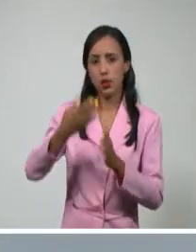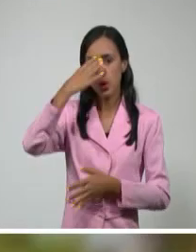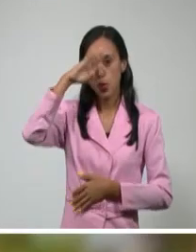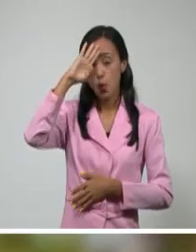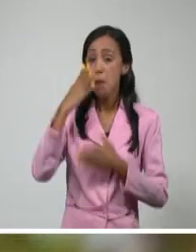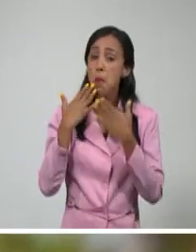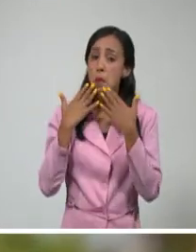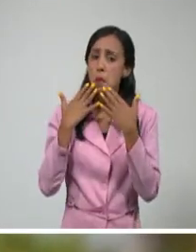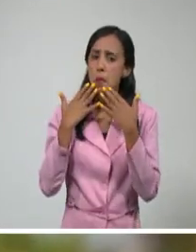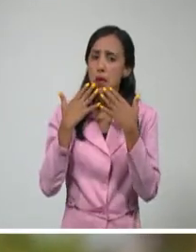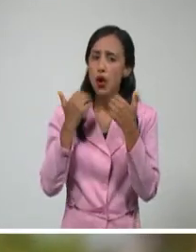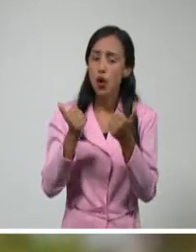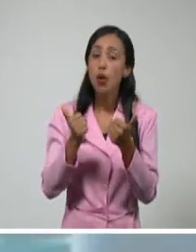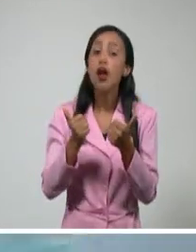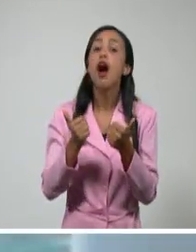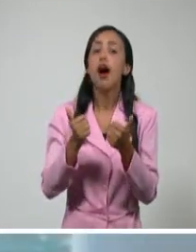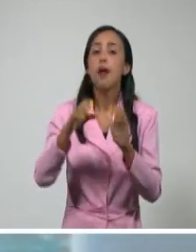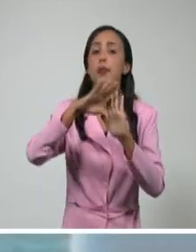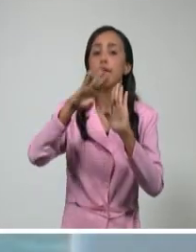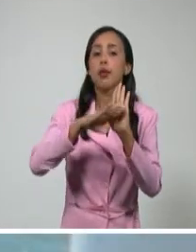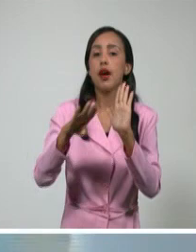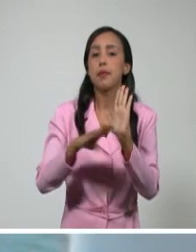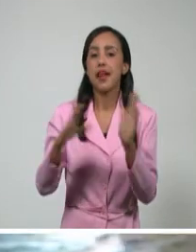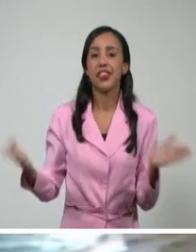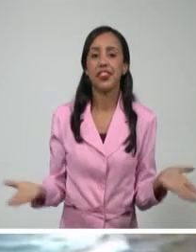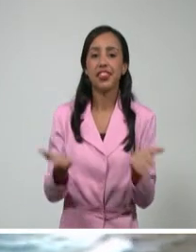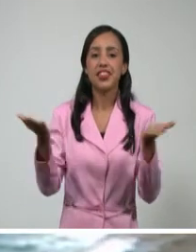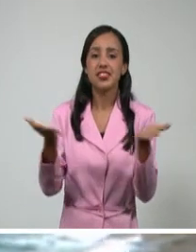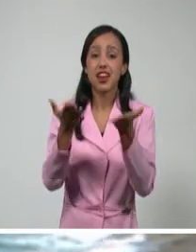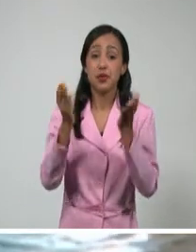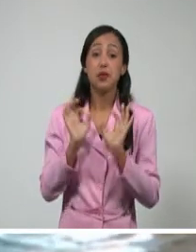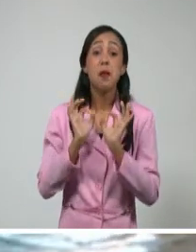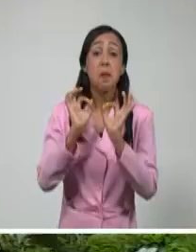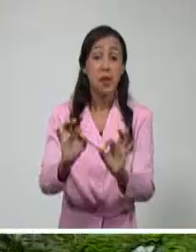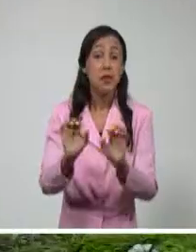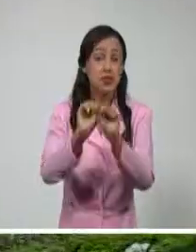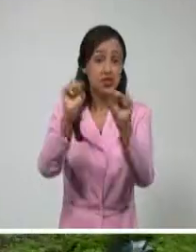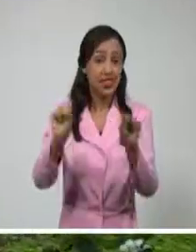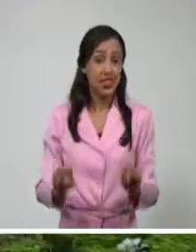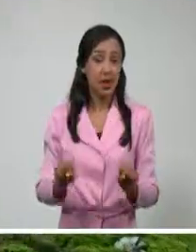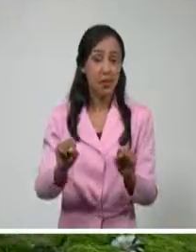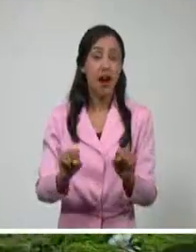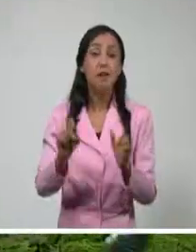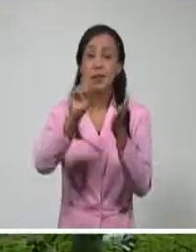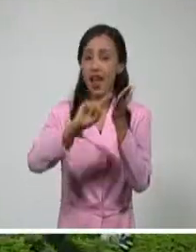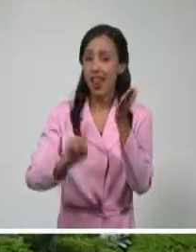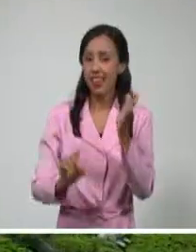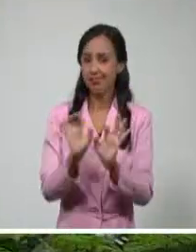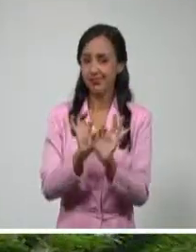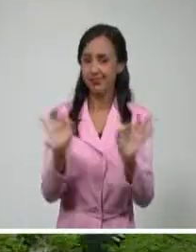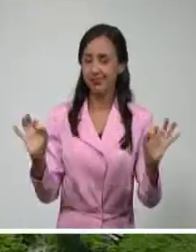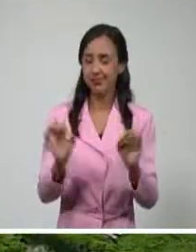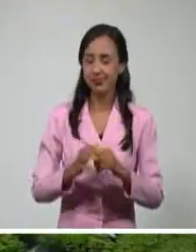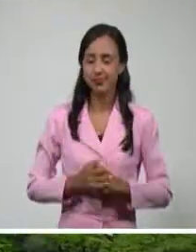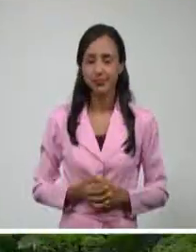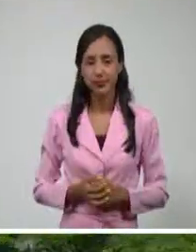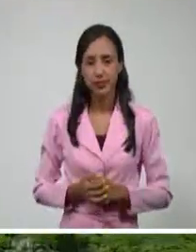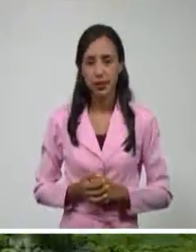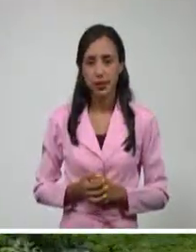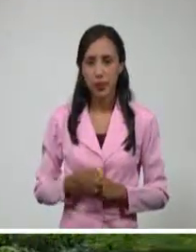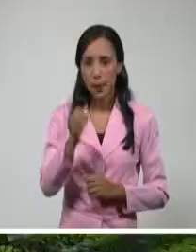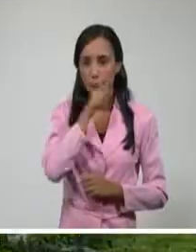de desarrollo y expansión de esta modalidad de energía limpia bernardo